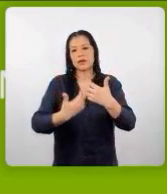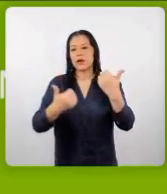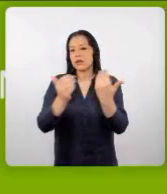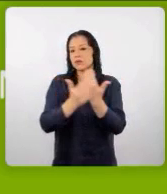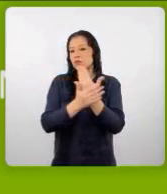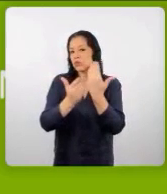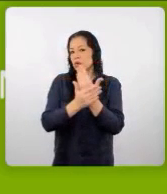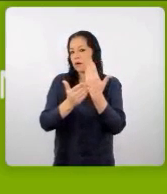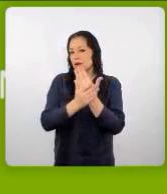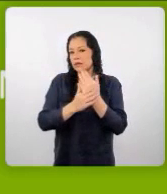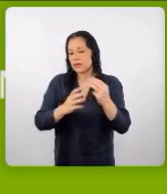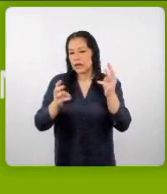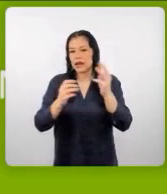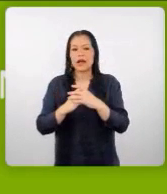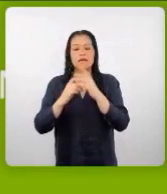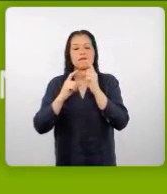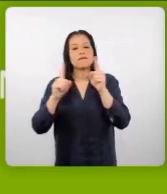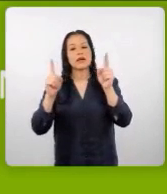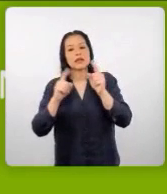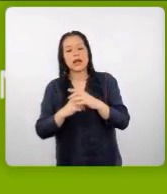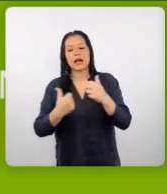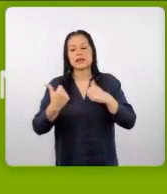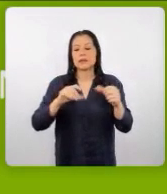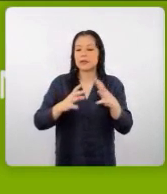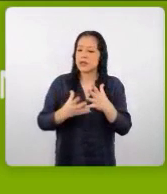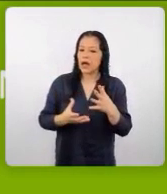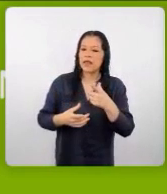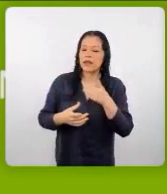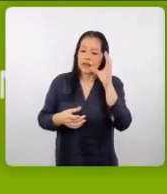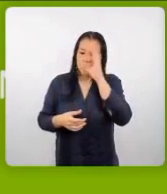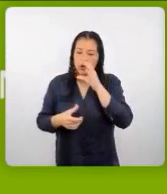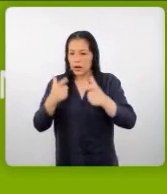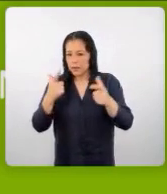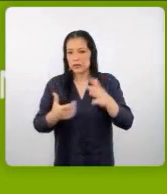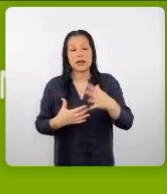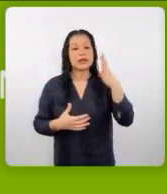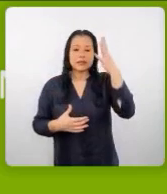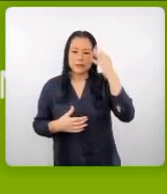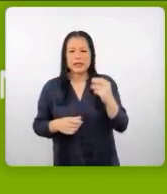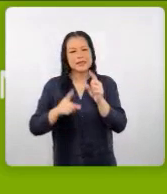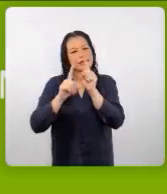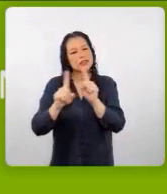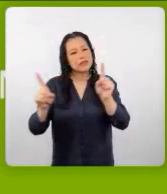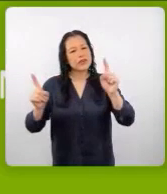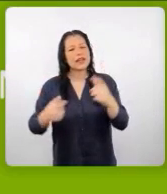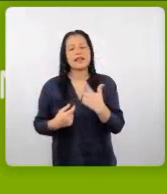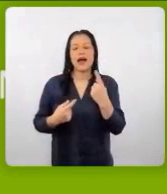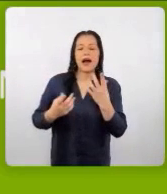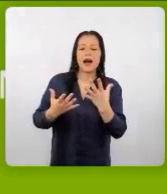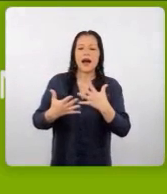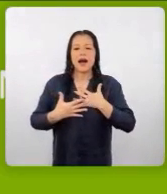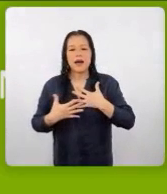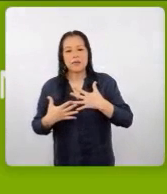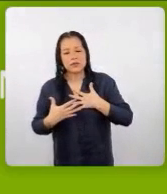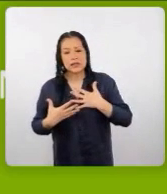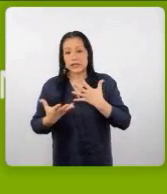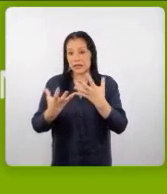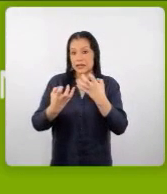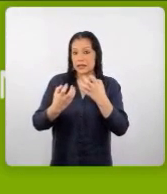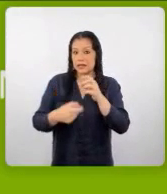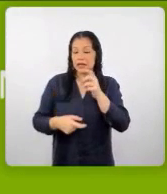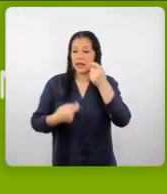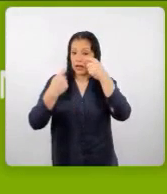hoy en día, ¿no? La diversificación de las actividades, las experiencias únicas y auténticas que justamente busca este turista